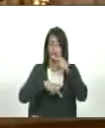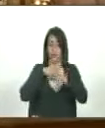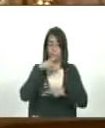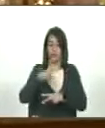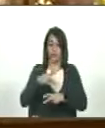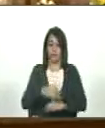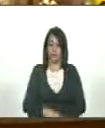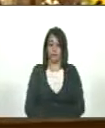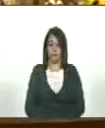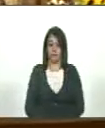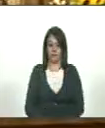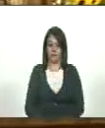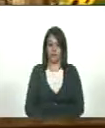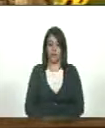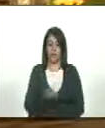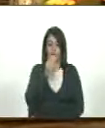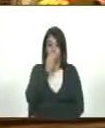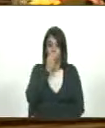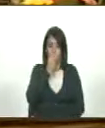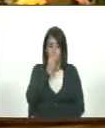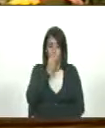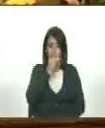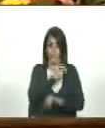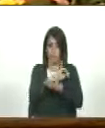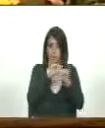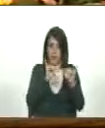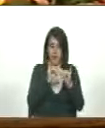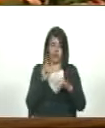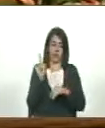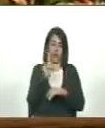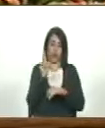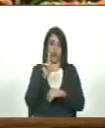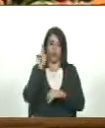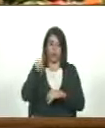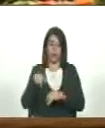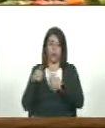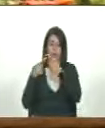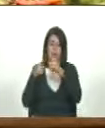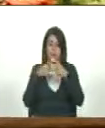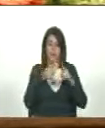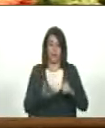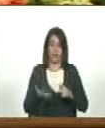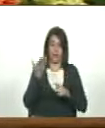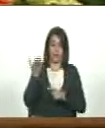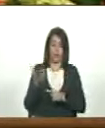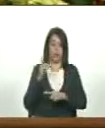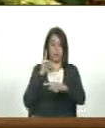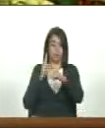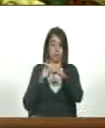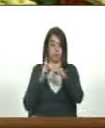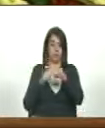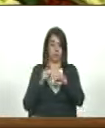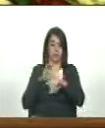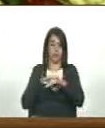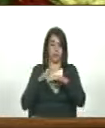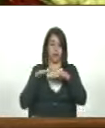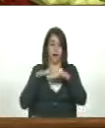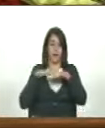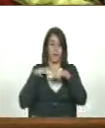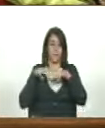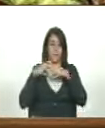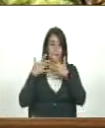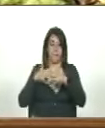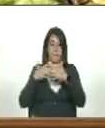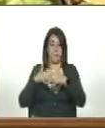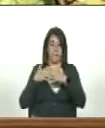producción, no solamente de alimentos, sino también variaciones importantes positivas en maquinaria